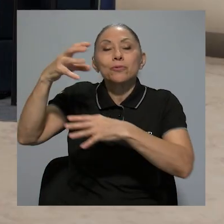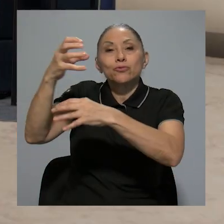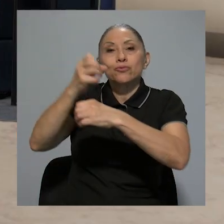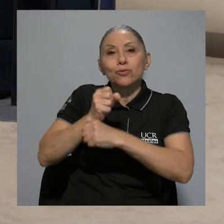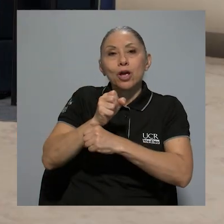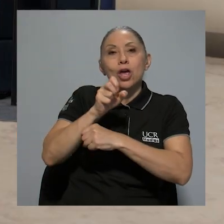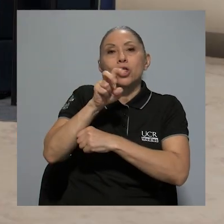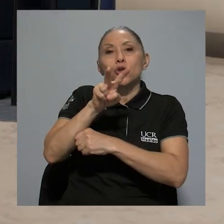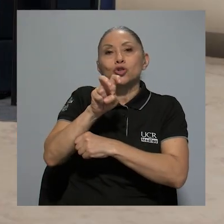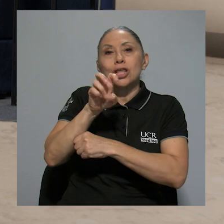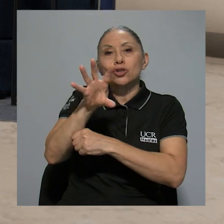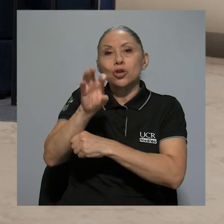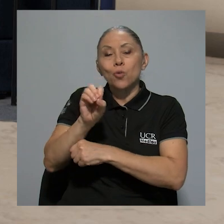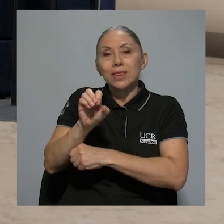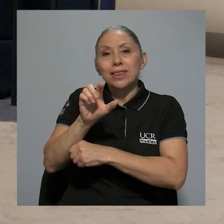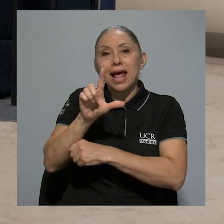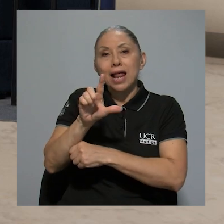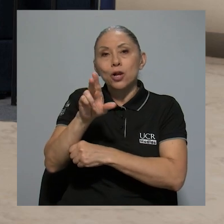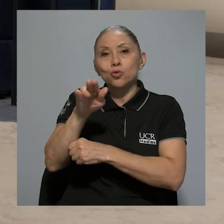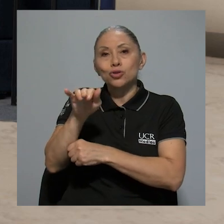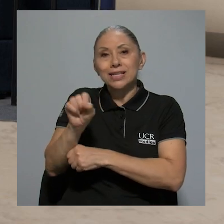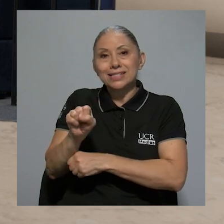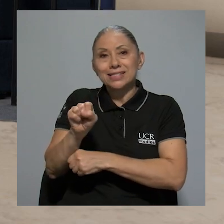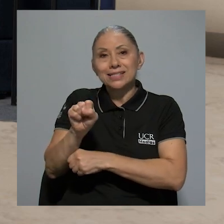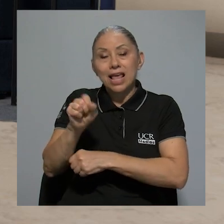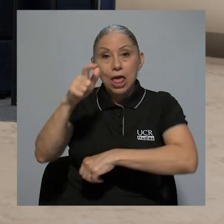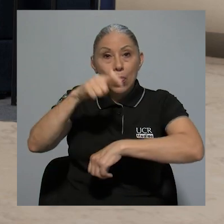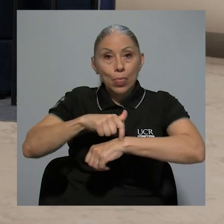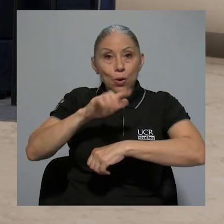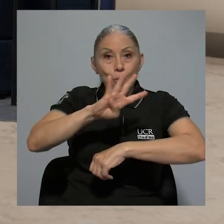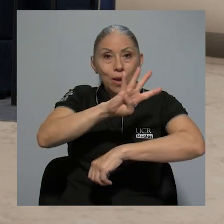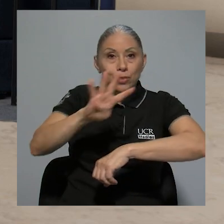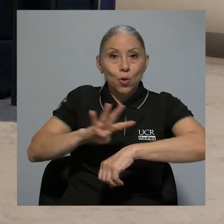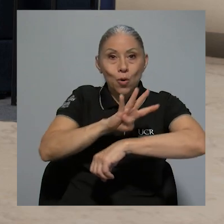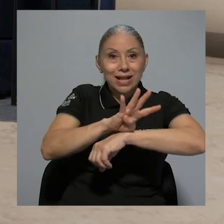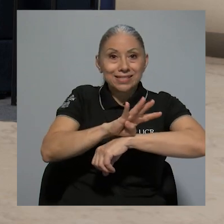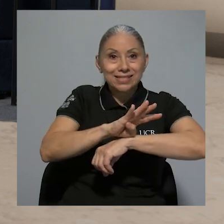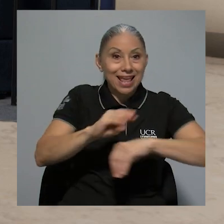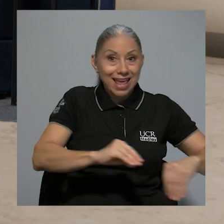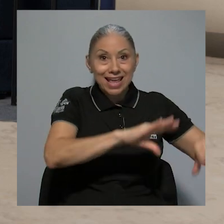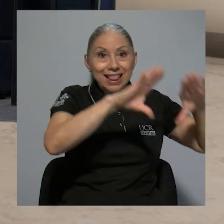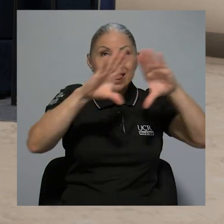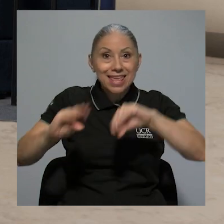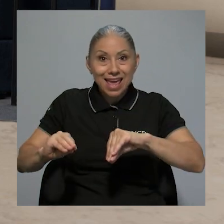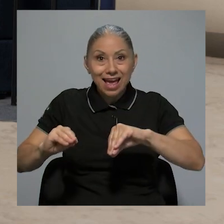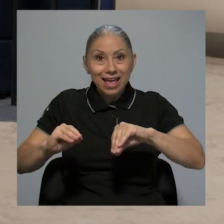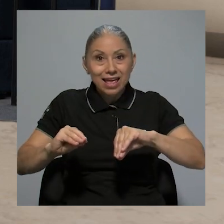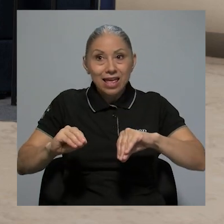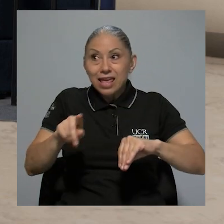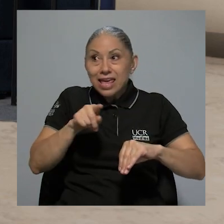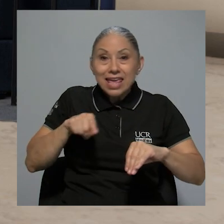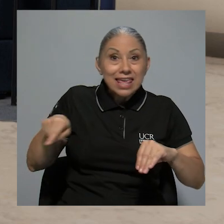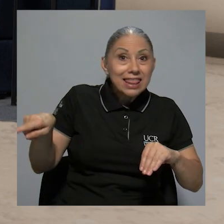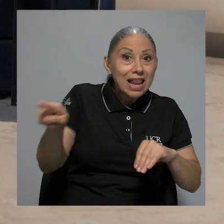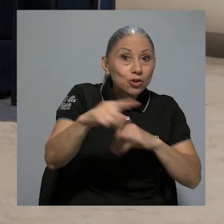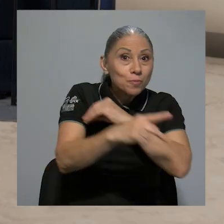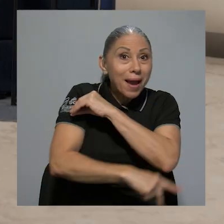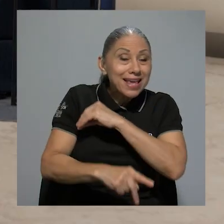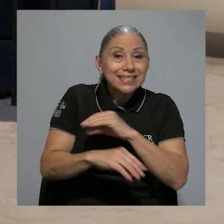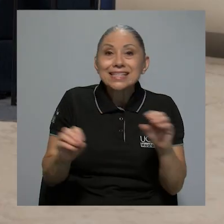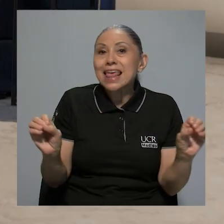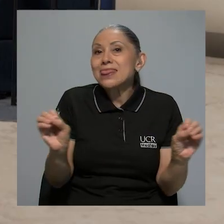menos 250 luxes durante 4 horas en el día. Y ninguno de todos los países en media recibió